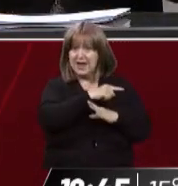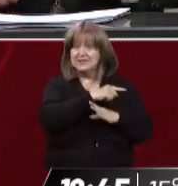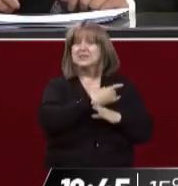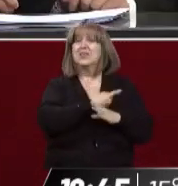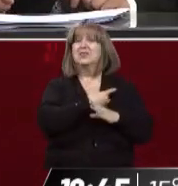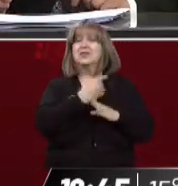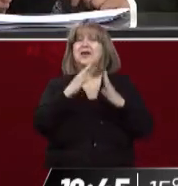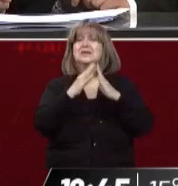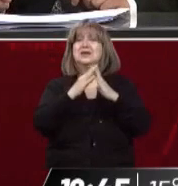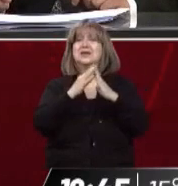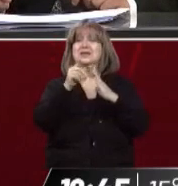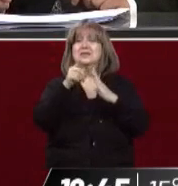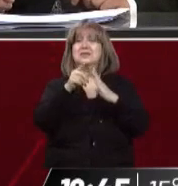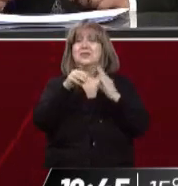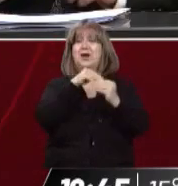diversas partes?